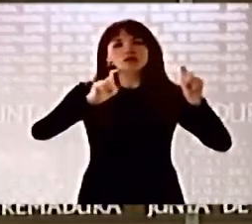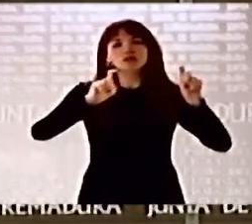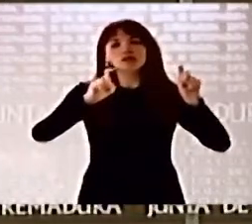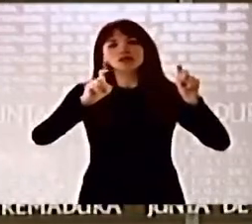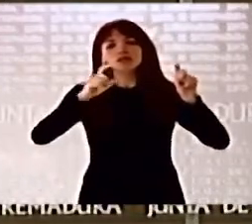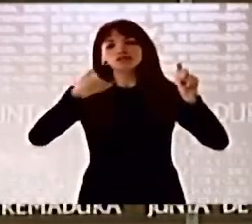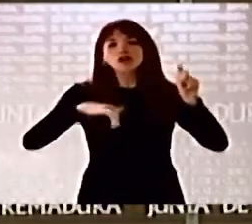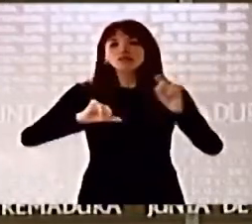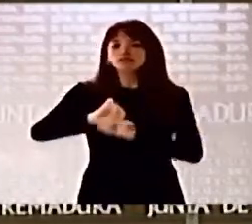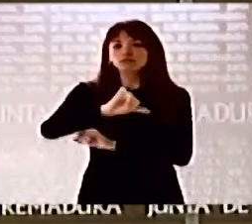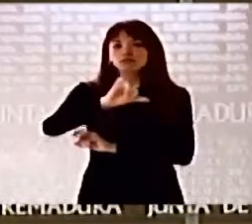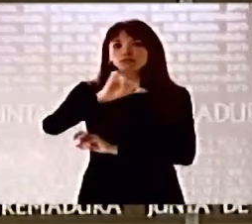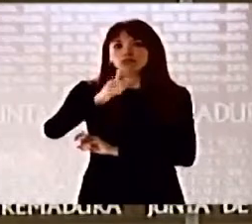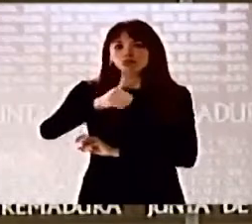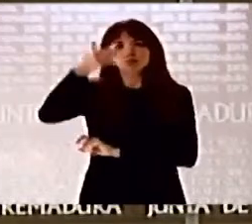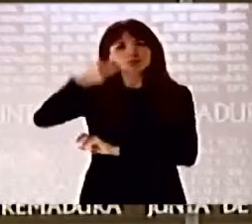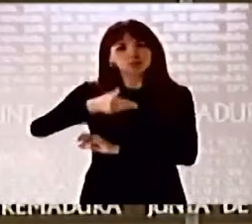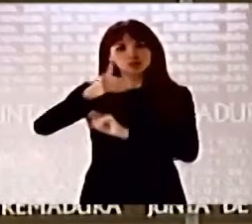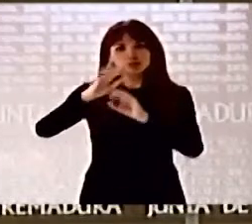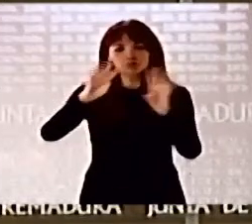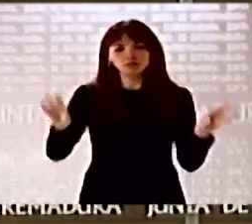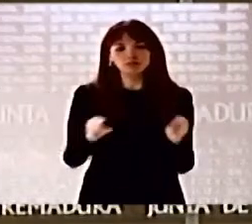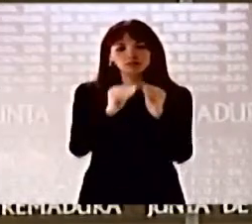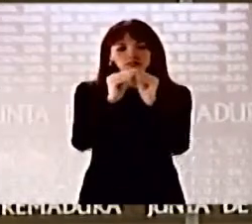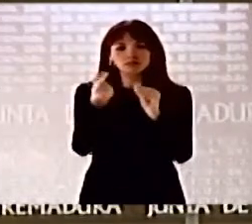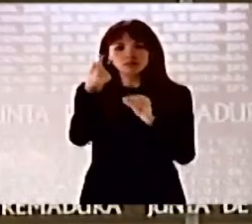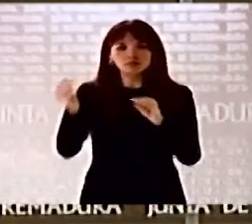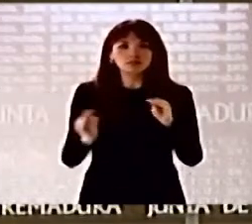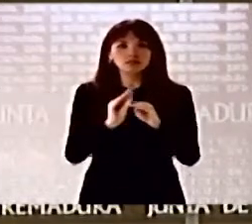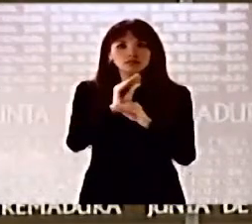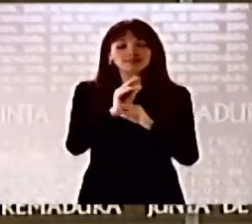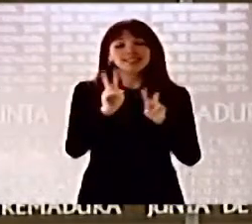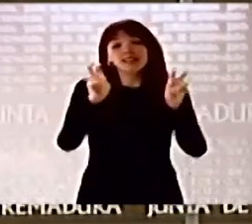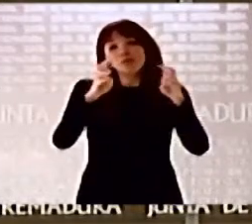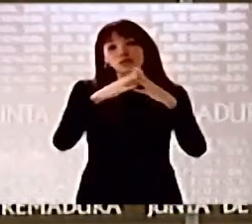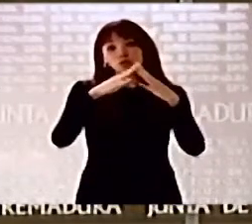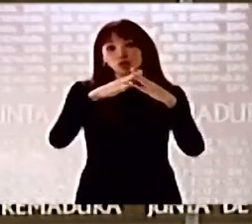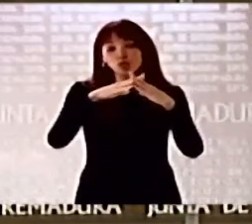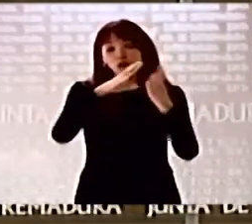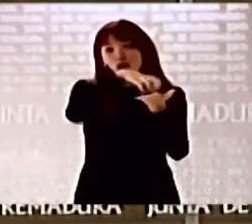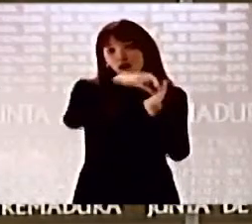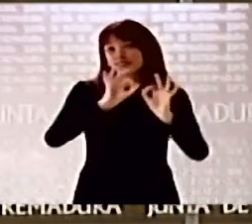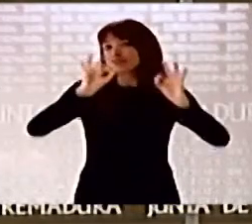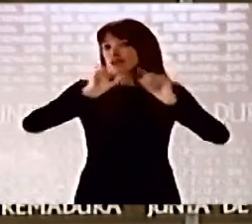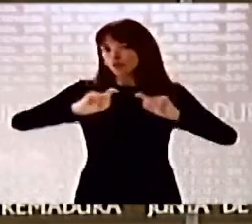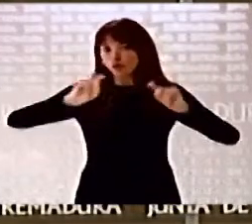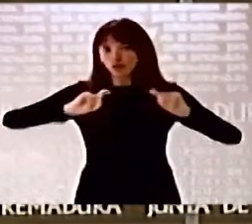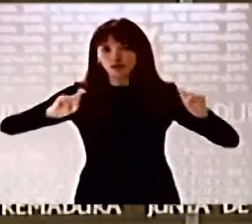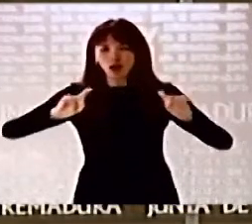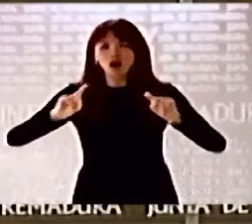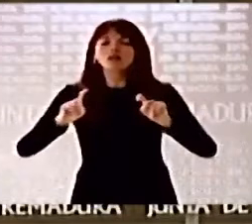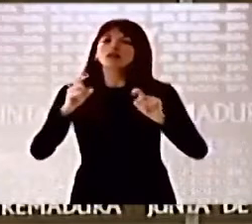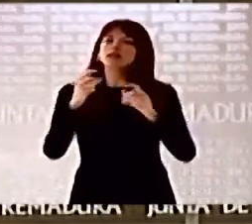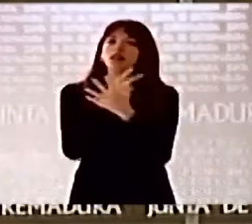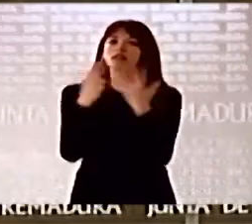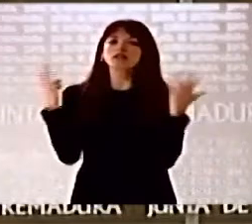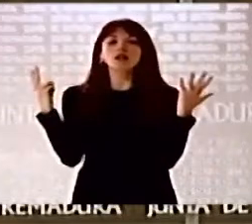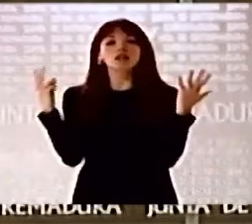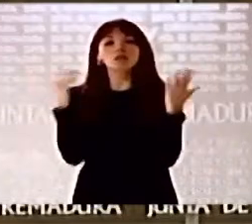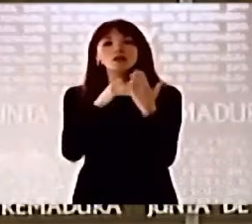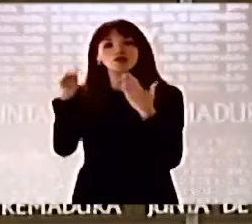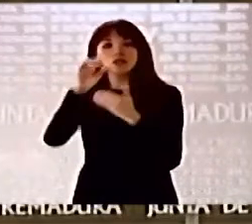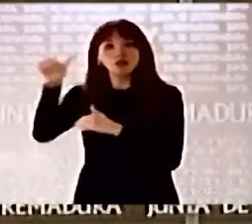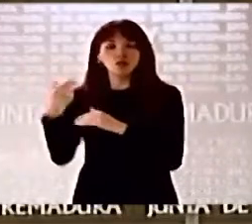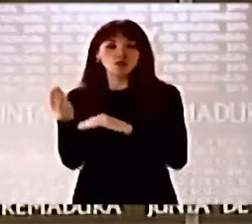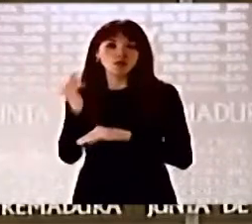hemos aprobado un importantísimo paquete de inversiones en materia de infraestructura educativa, más de 17 millones de